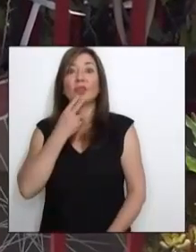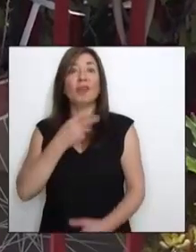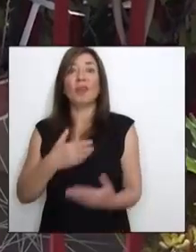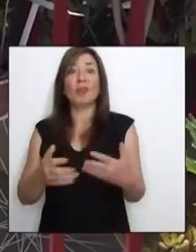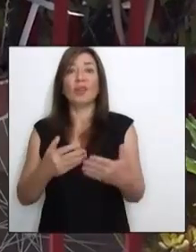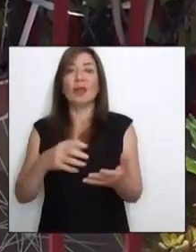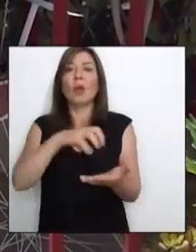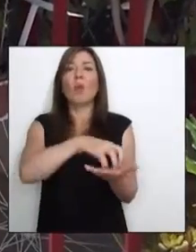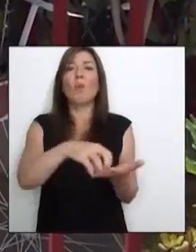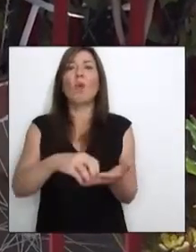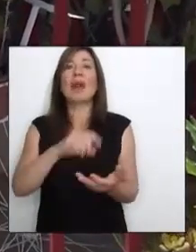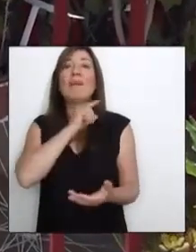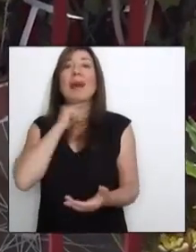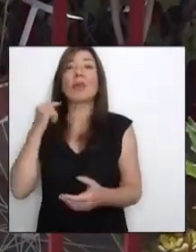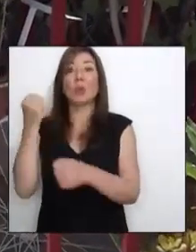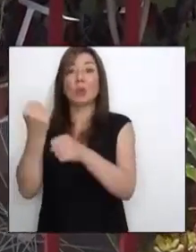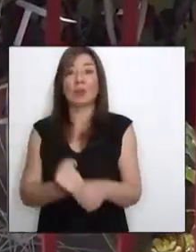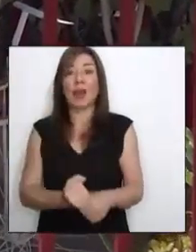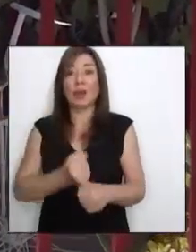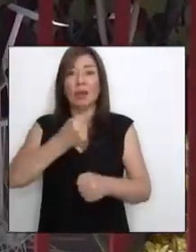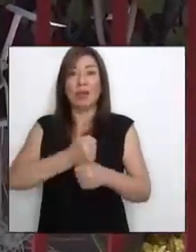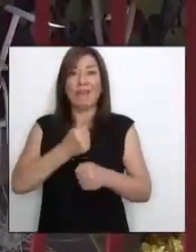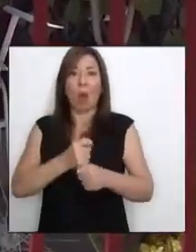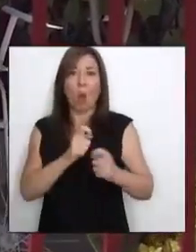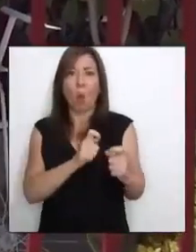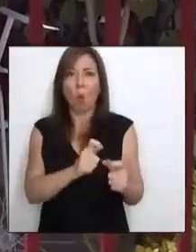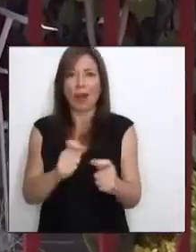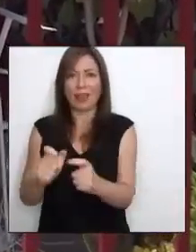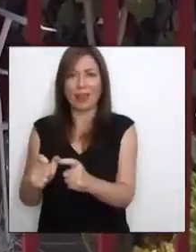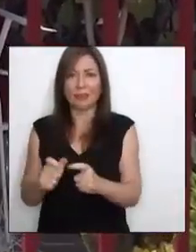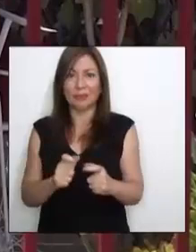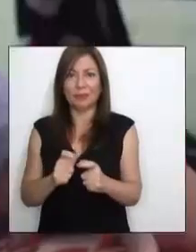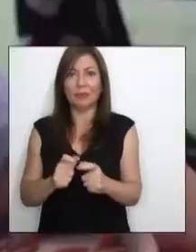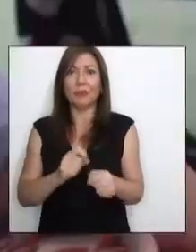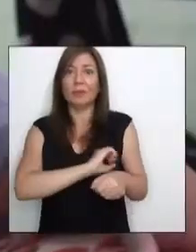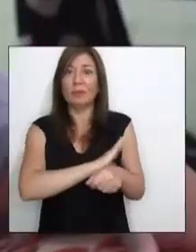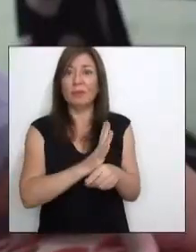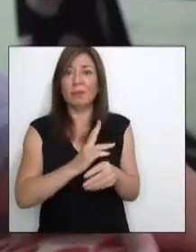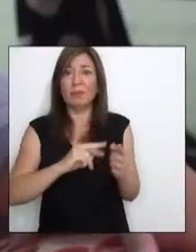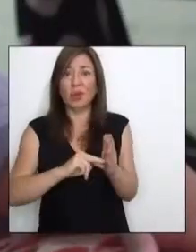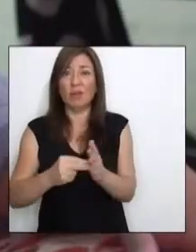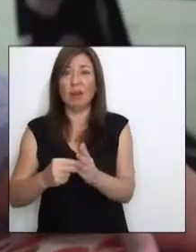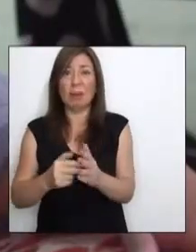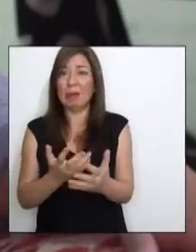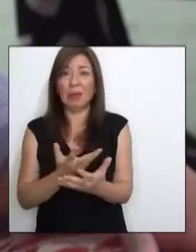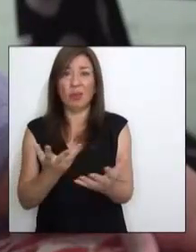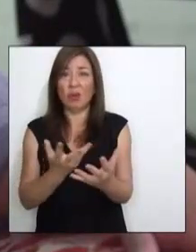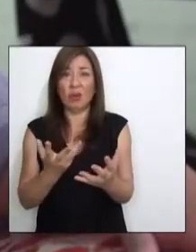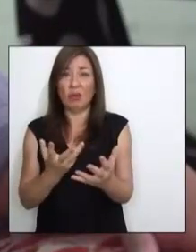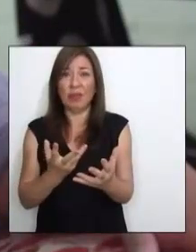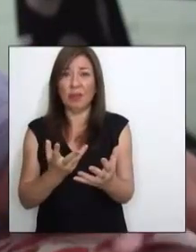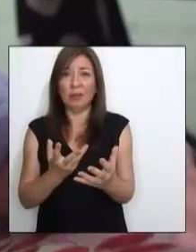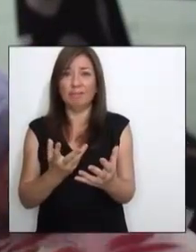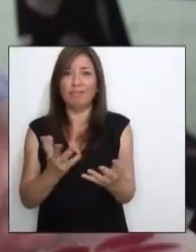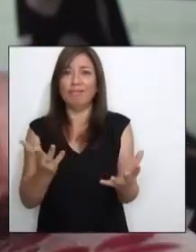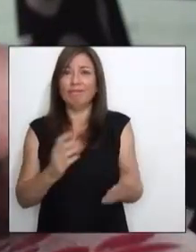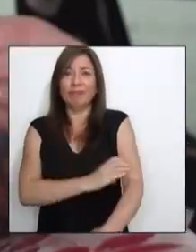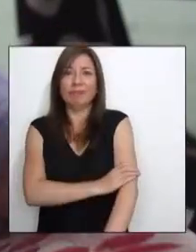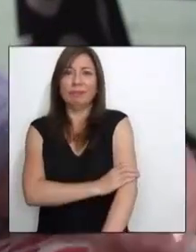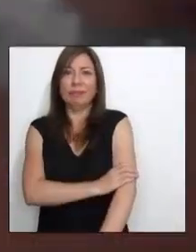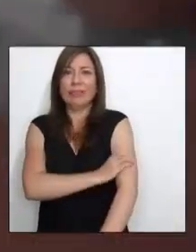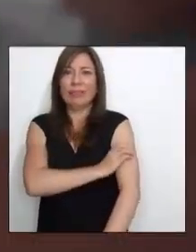Vivo en la comuna Padre Hurtado y trabajo como función de guardia de seguridad. A causa del COVID se me vino